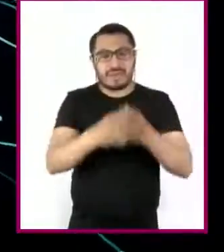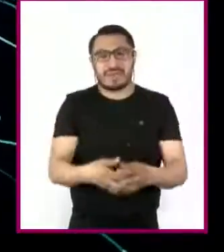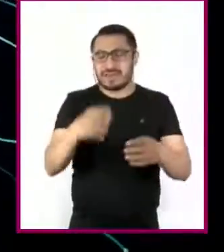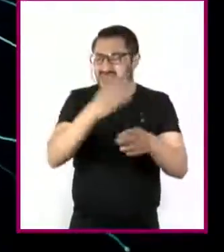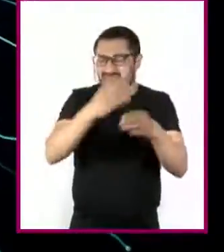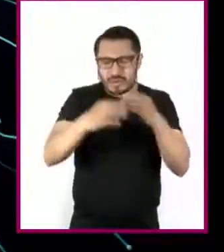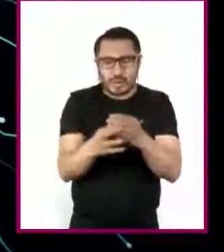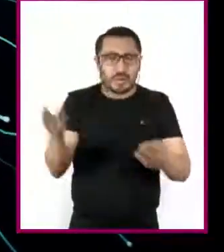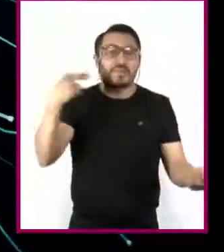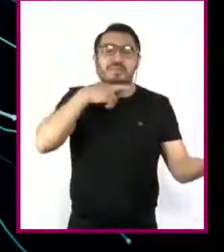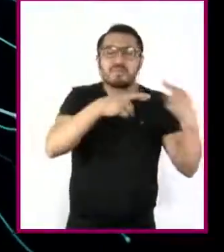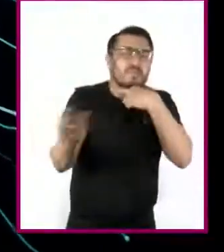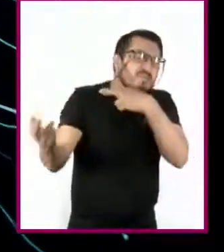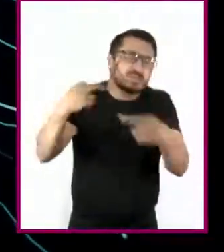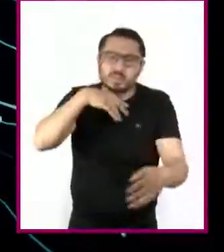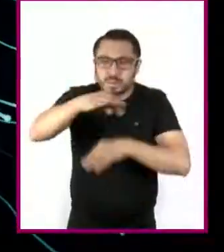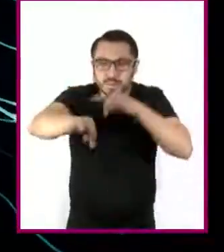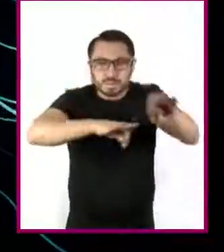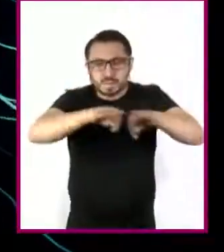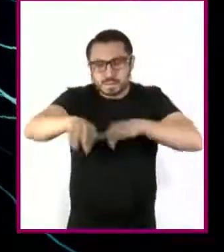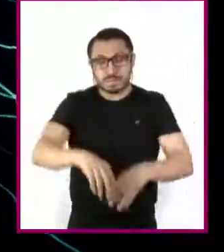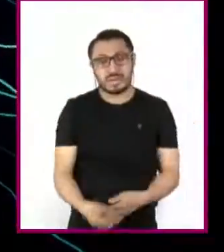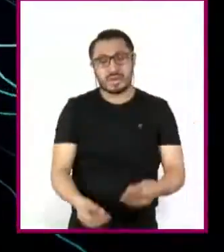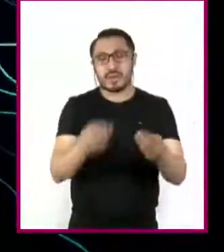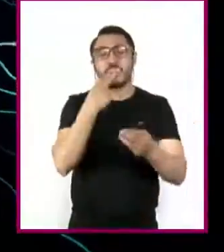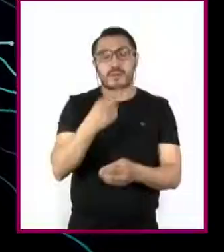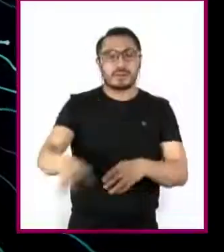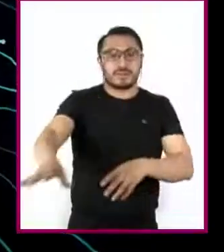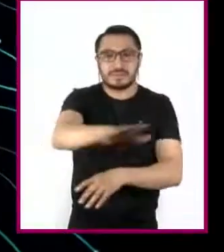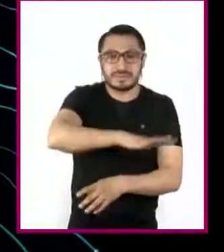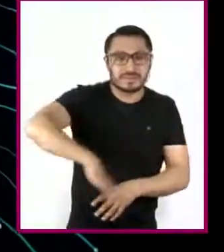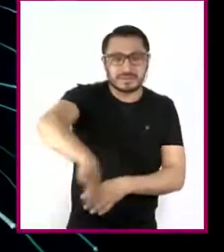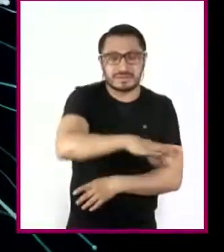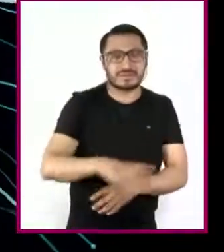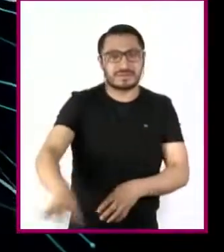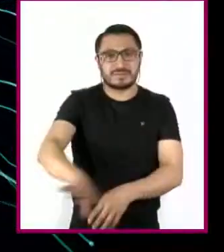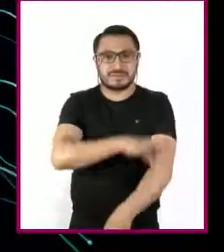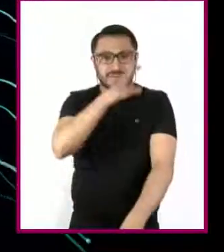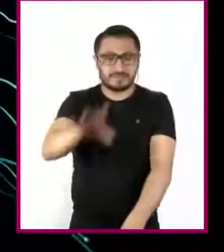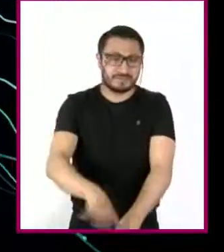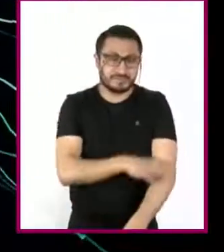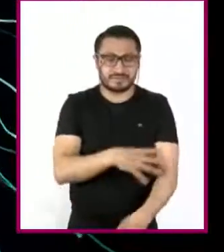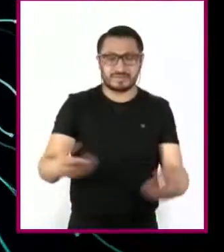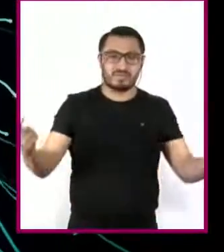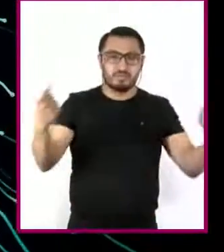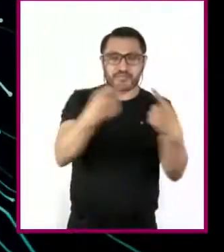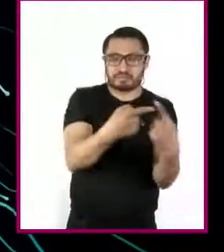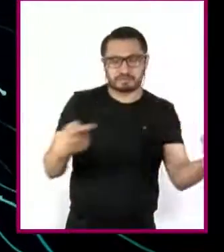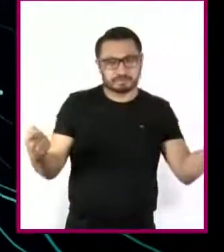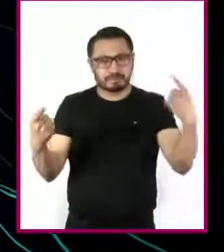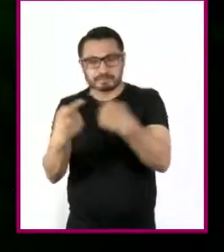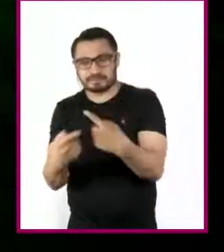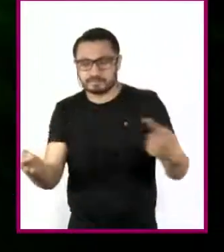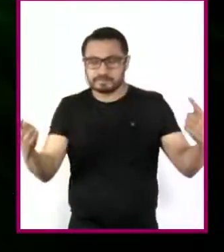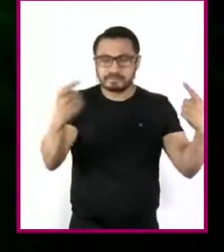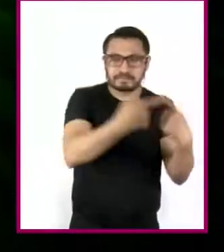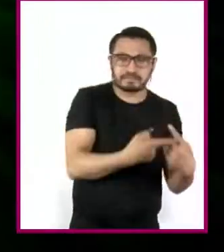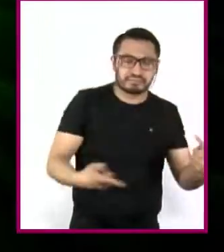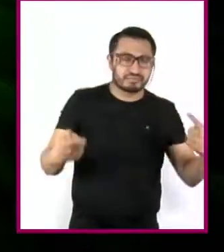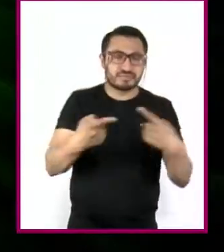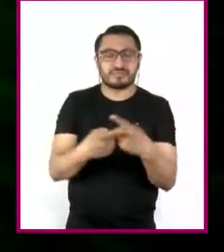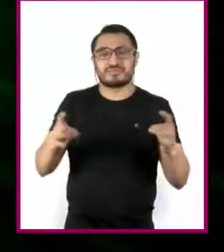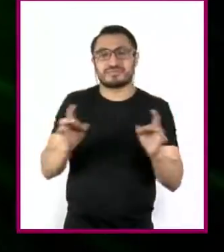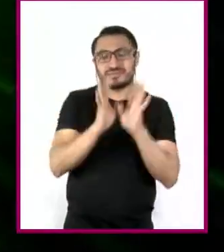aceleran a velocidades muy altas empleando campos eléctricos. Al colisionar estas partículas con algún material, se